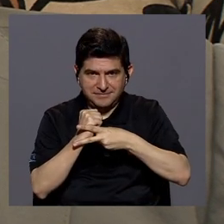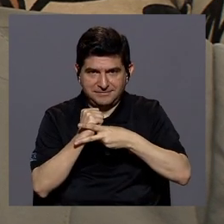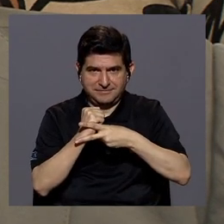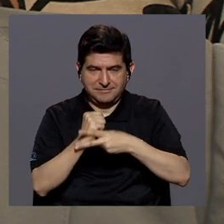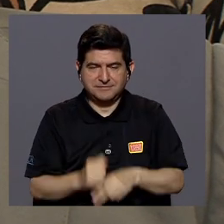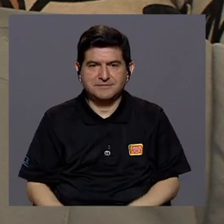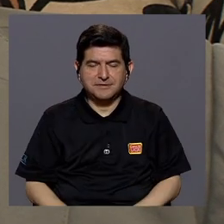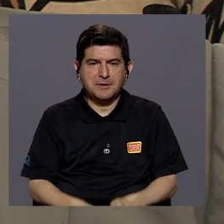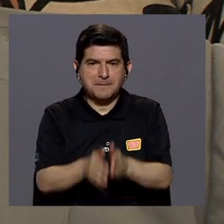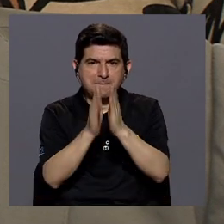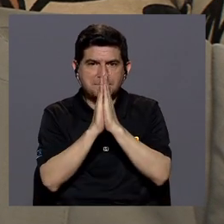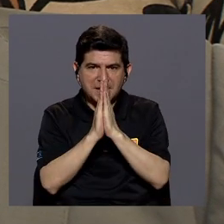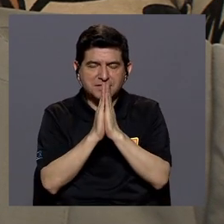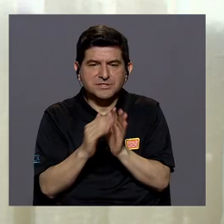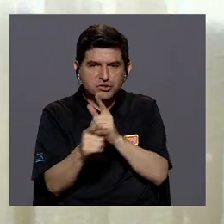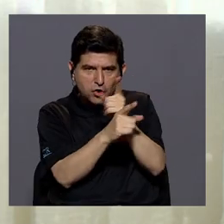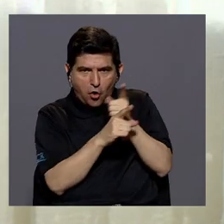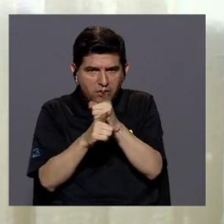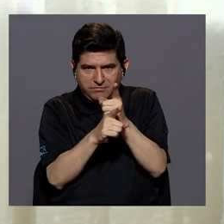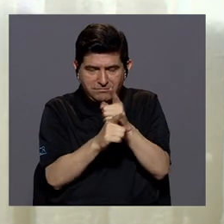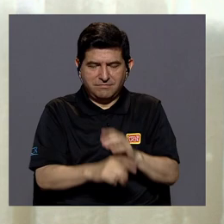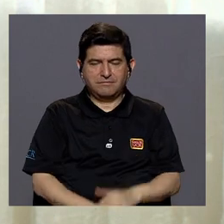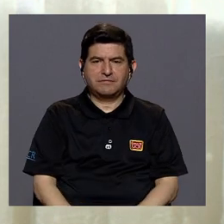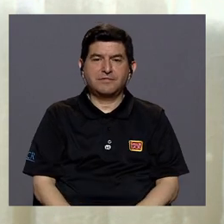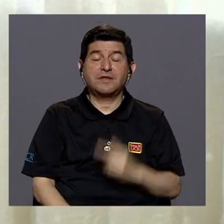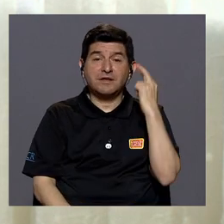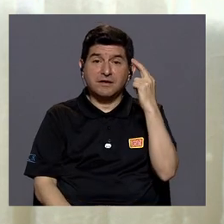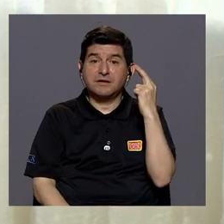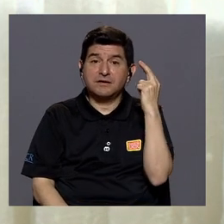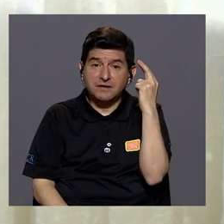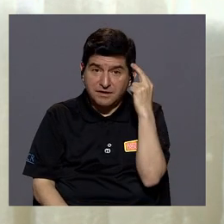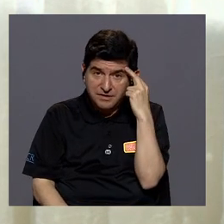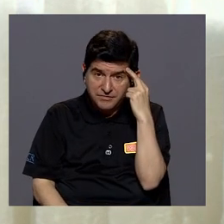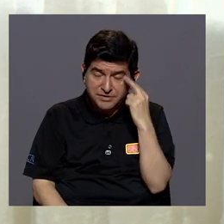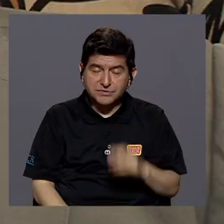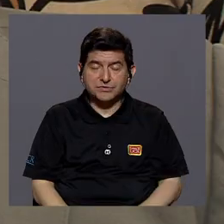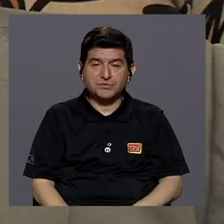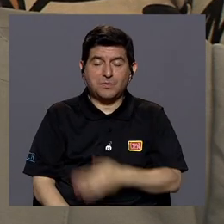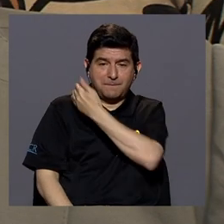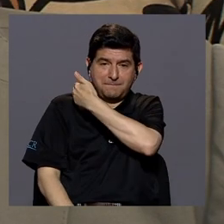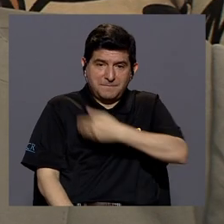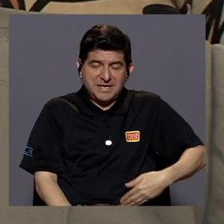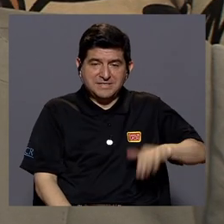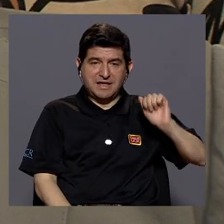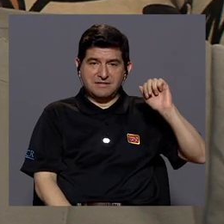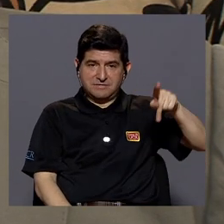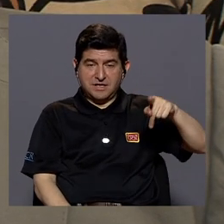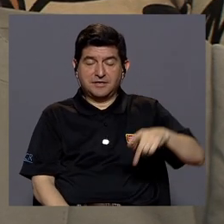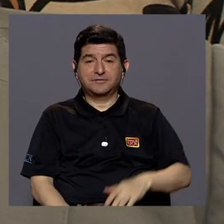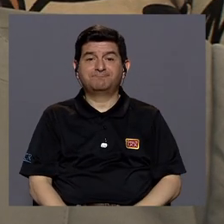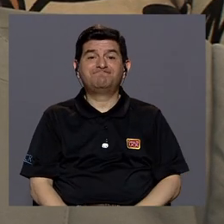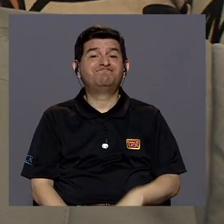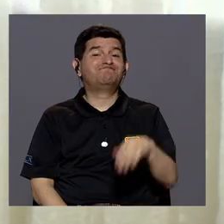de solicitud de rectificación y casualmente fue con el presidente Abel Pacheco. Sí,